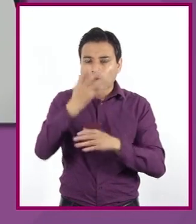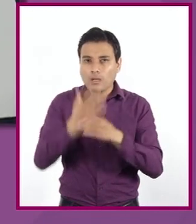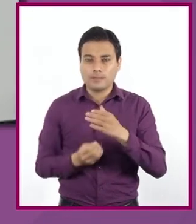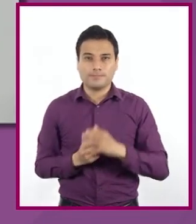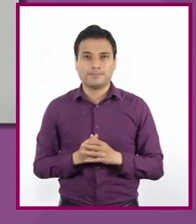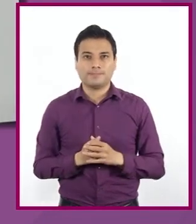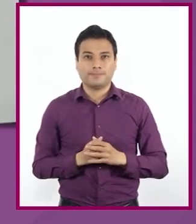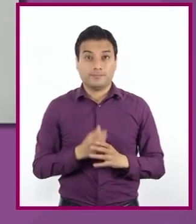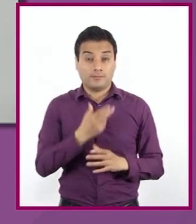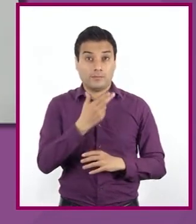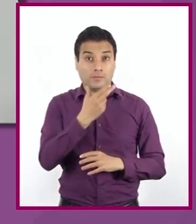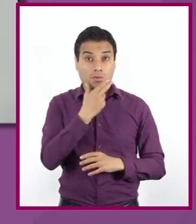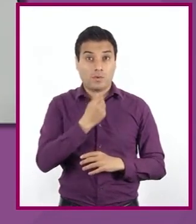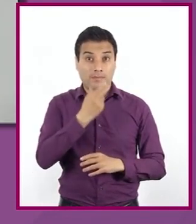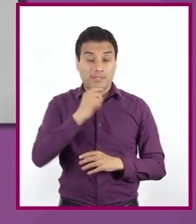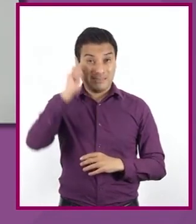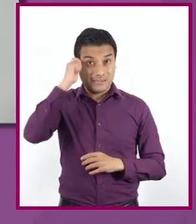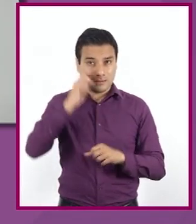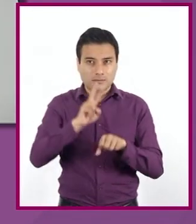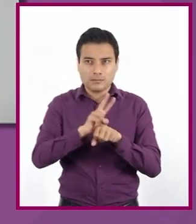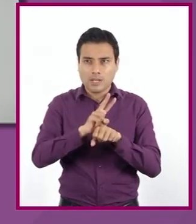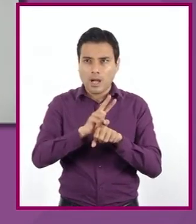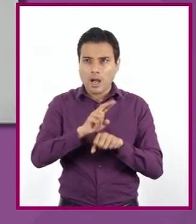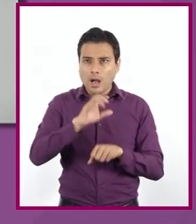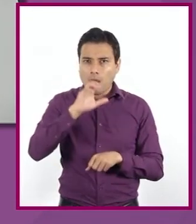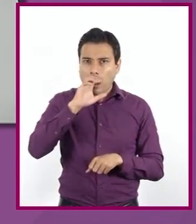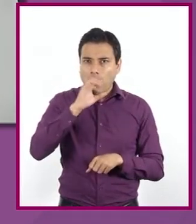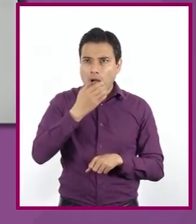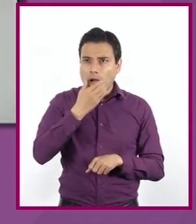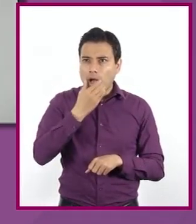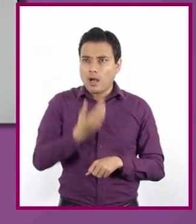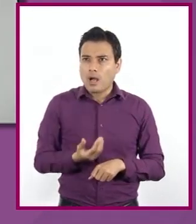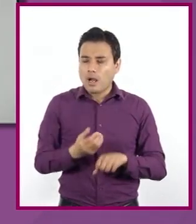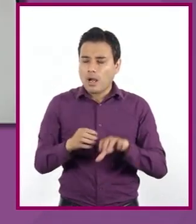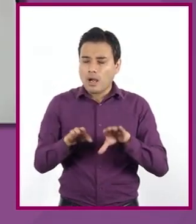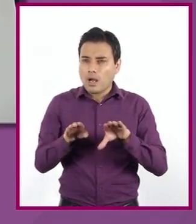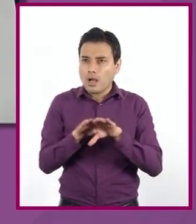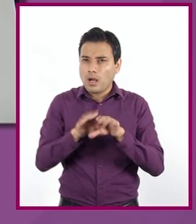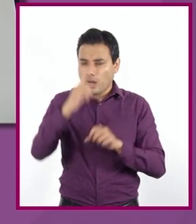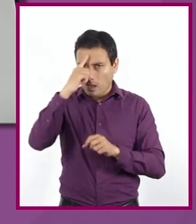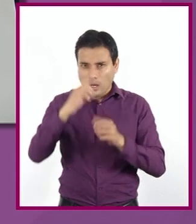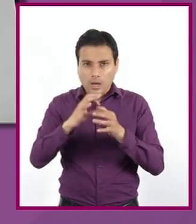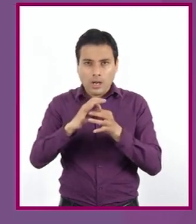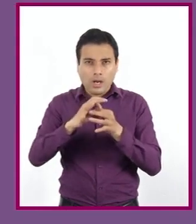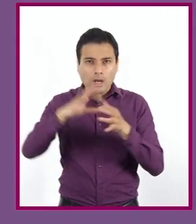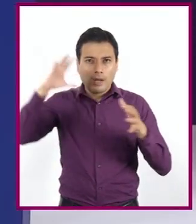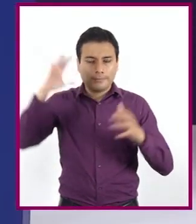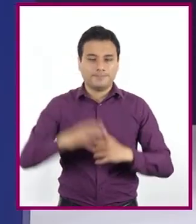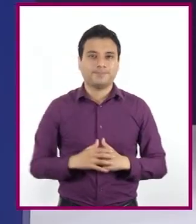Este se queda atónito, completamente perdido en sí mismo.